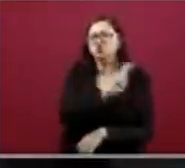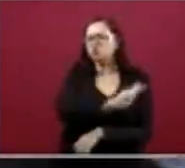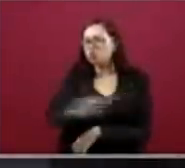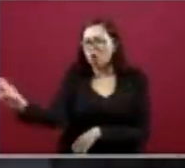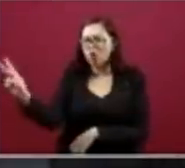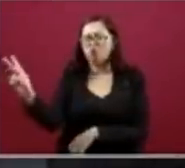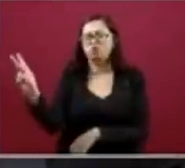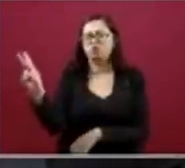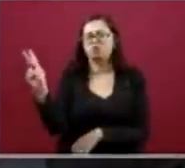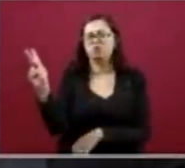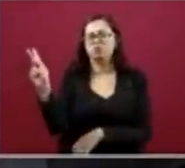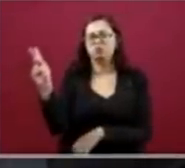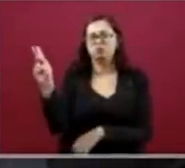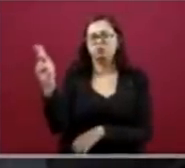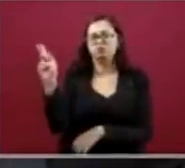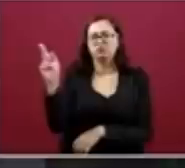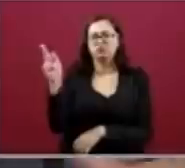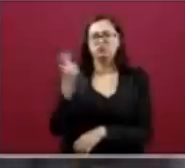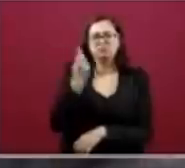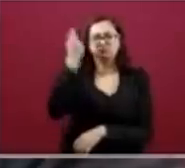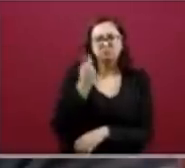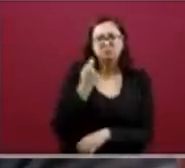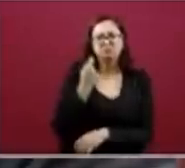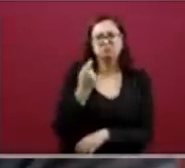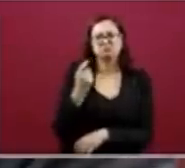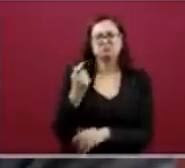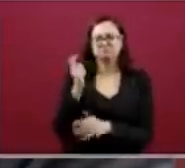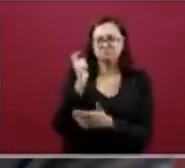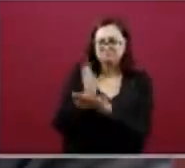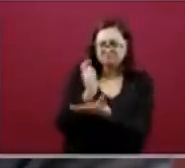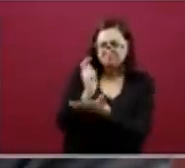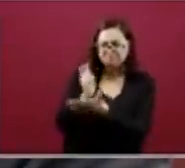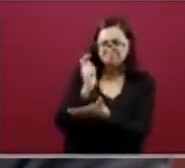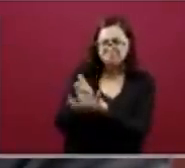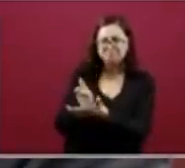tengan la pensión,